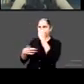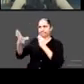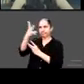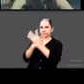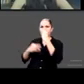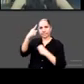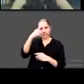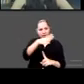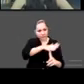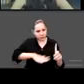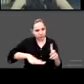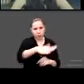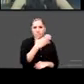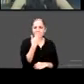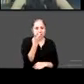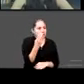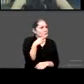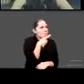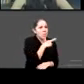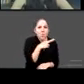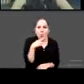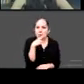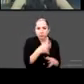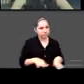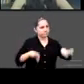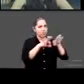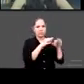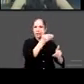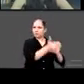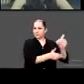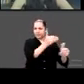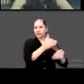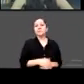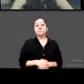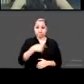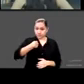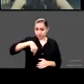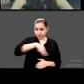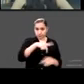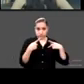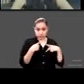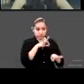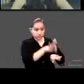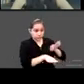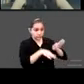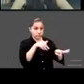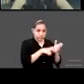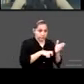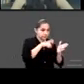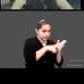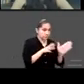prohibir castigo corporal, hay que darle herramientas a quienes están criando, hay que acercar ese conocimiento, esas habilidades, esa